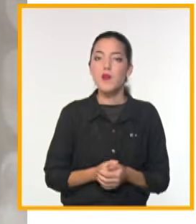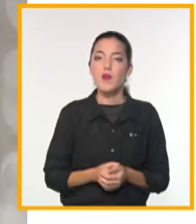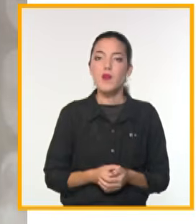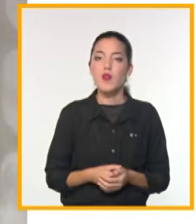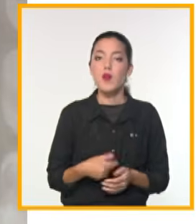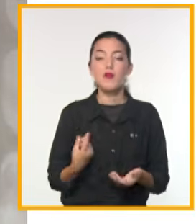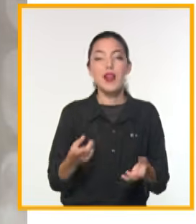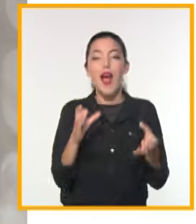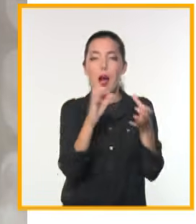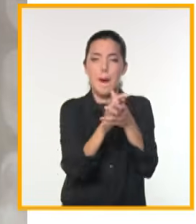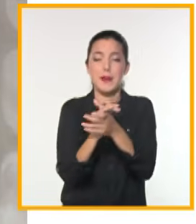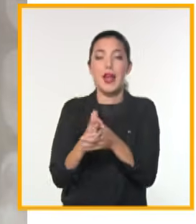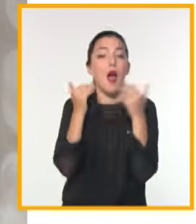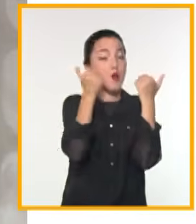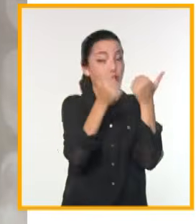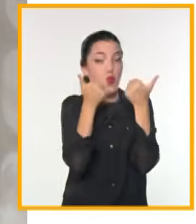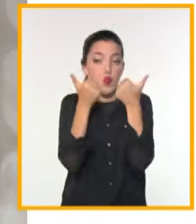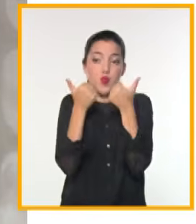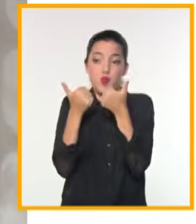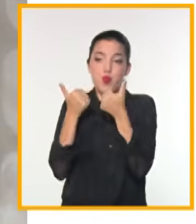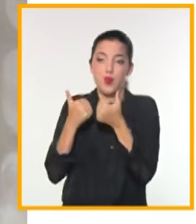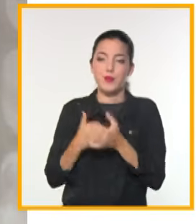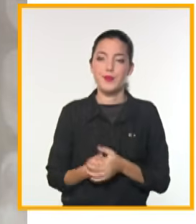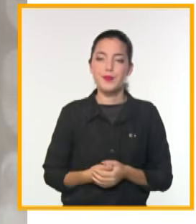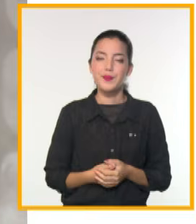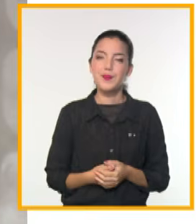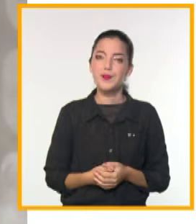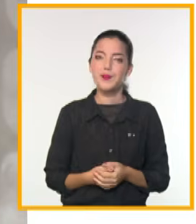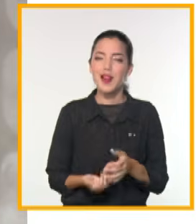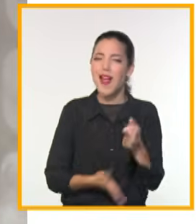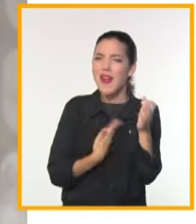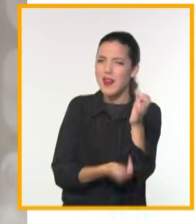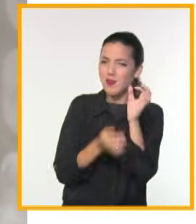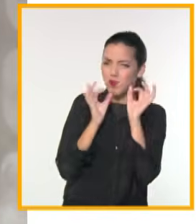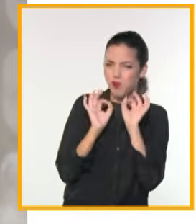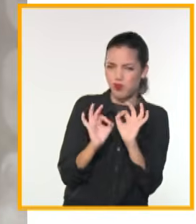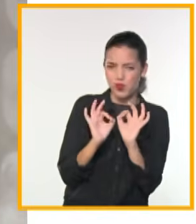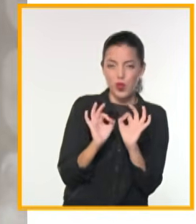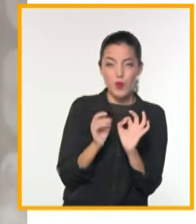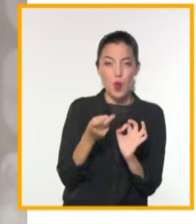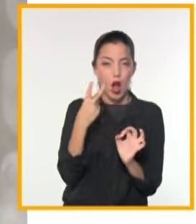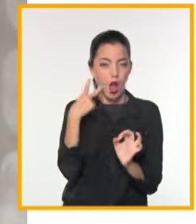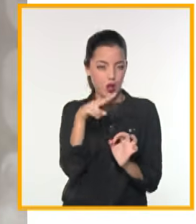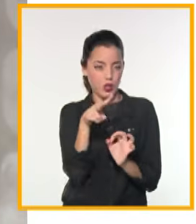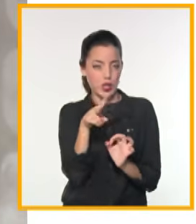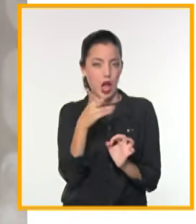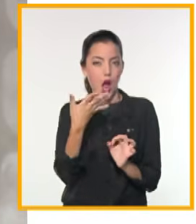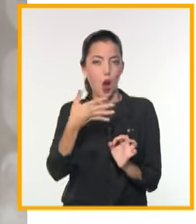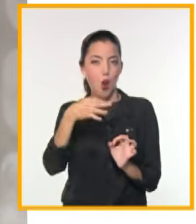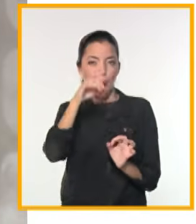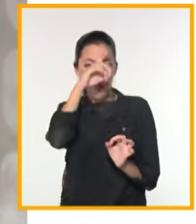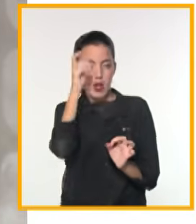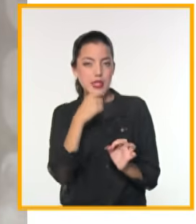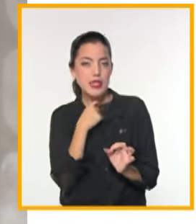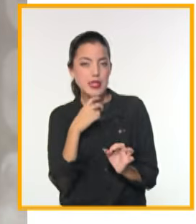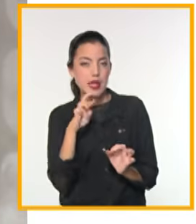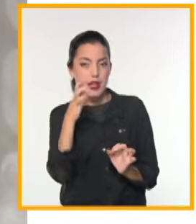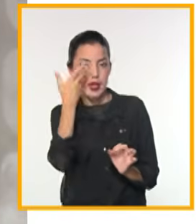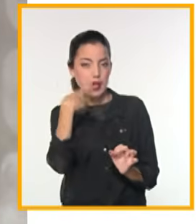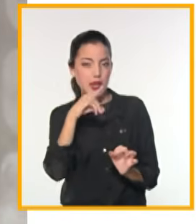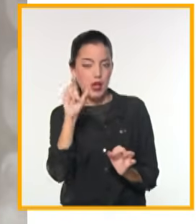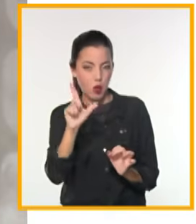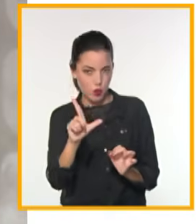buena. Es verdad que fue Jorge quien le puso José Raúl, porque es el nombre, Sí. el otro nombre que era Sí, conocido, sí,